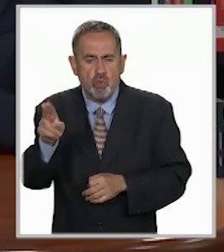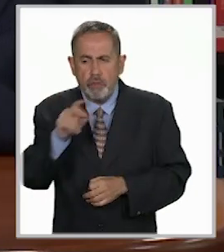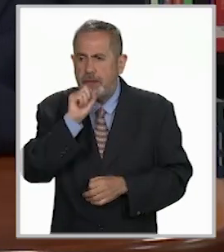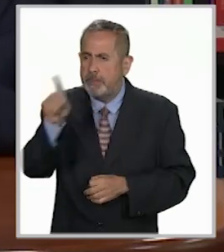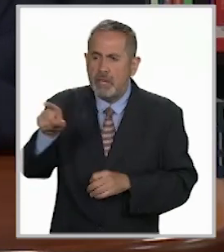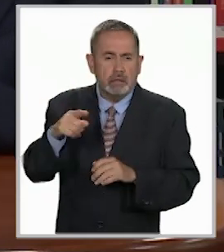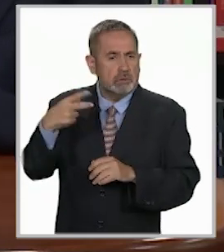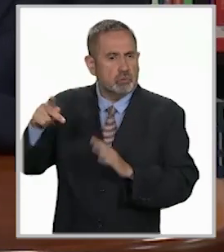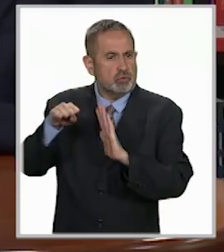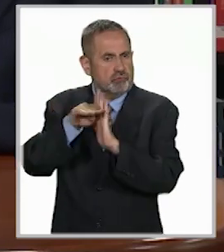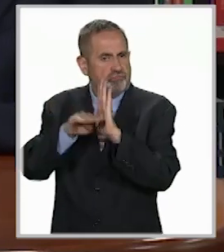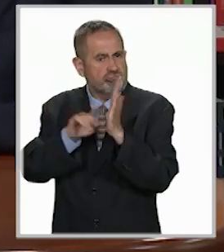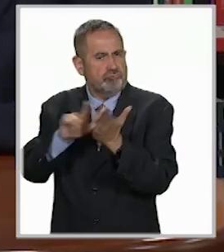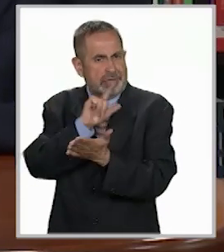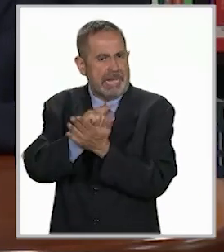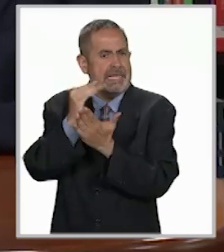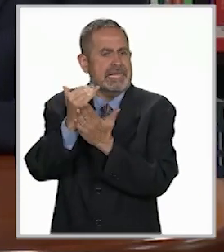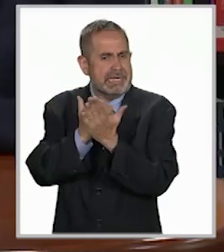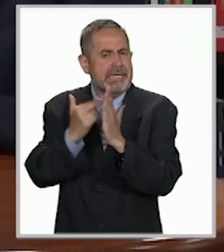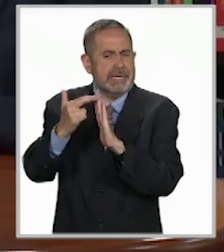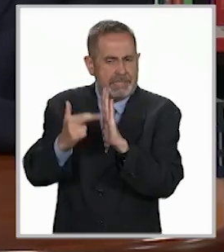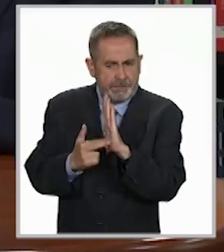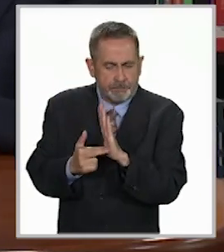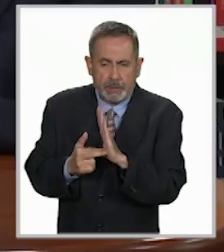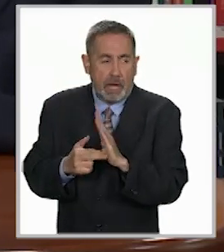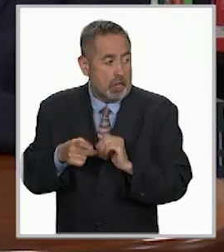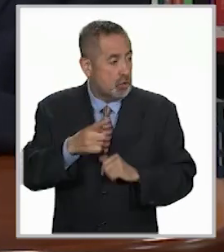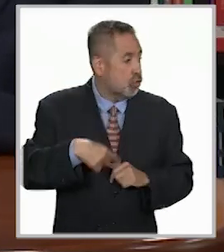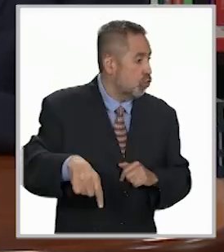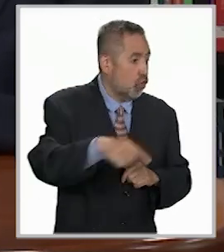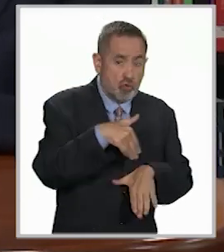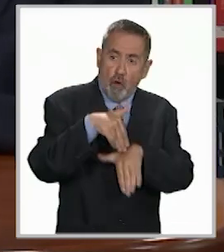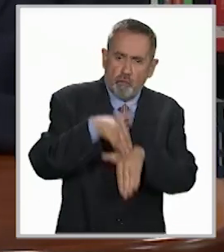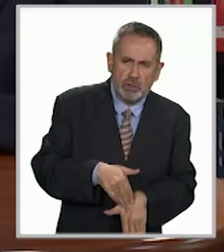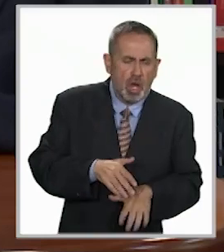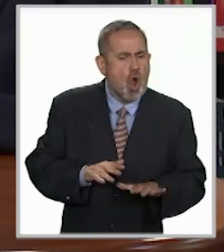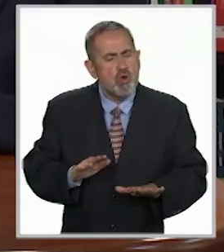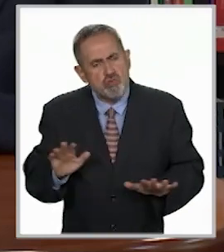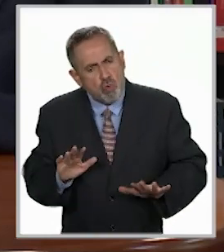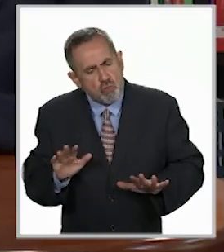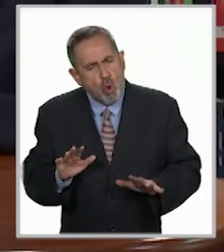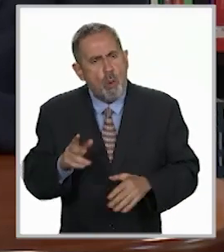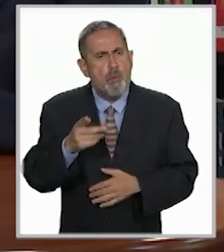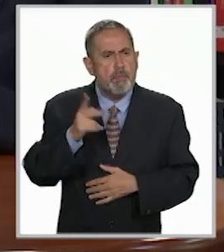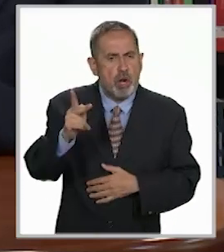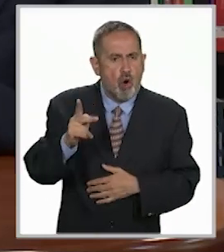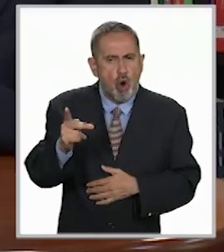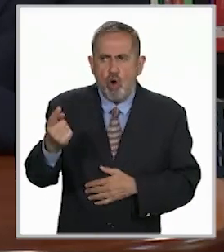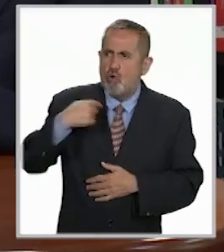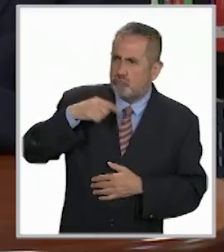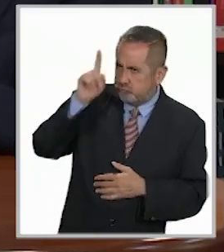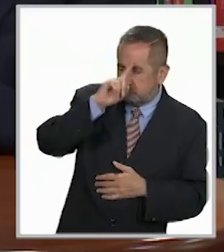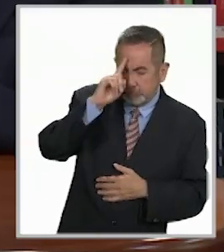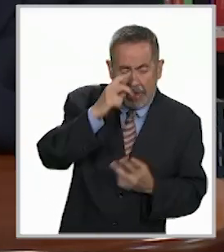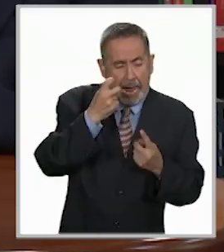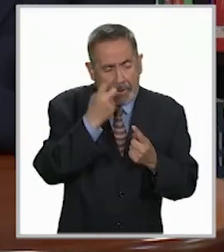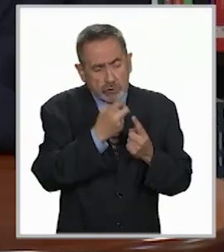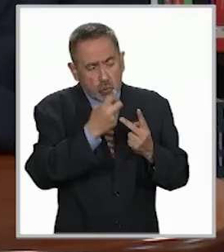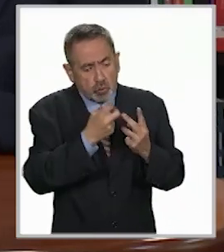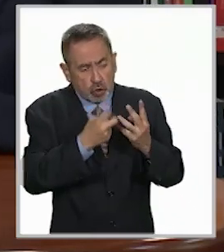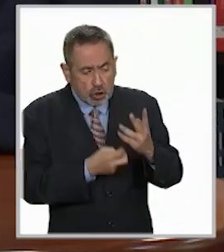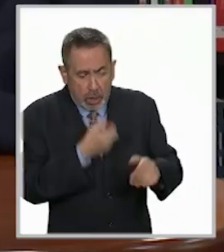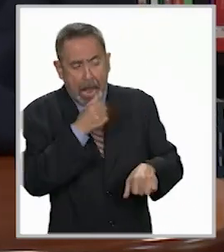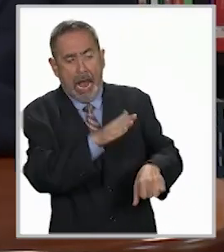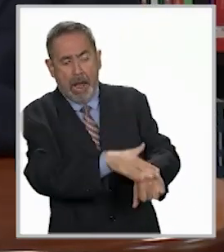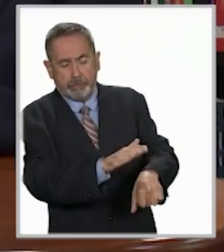la conforman, sino también de sus instrumentos, porque si bien algunos de ellos no son vinculantes, sí son orientadores, como